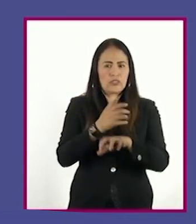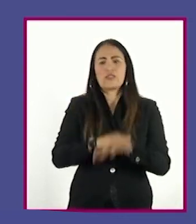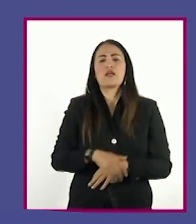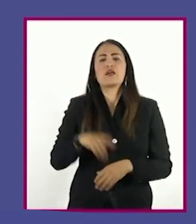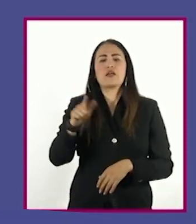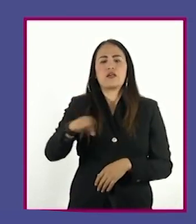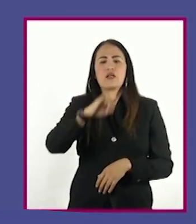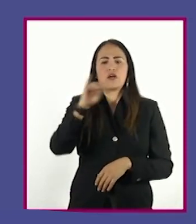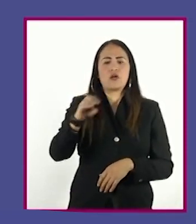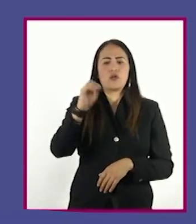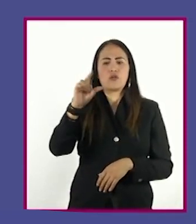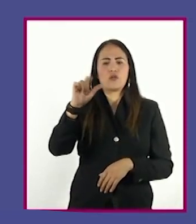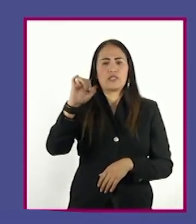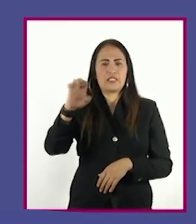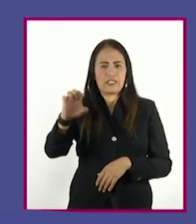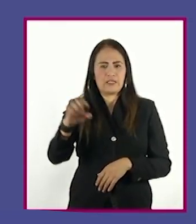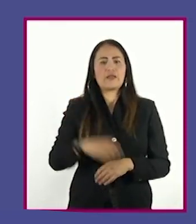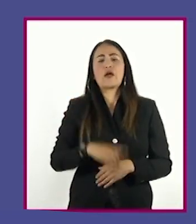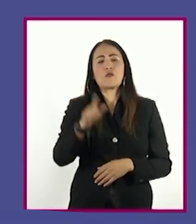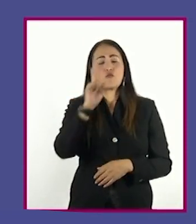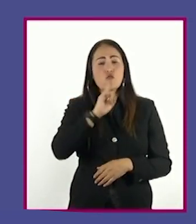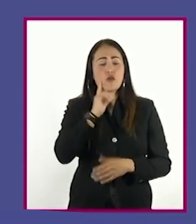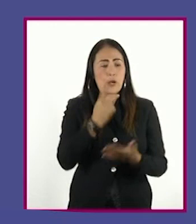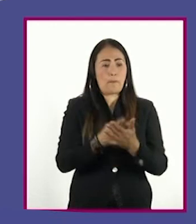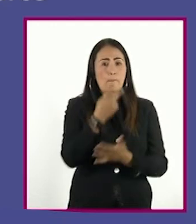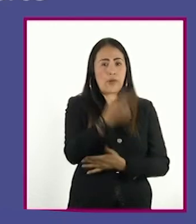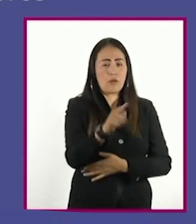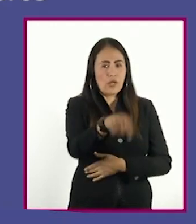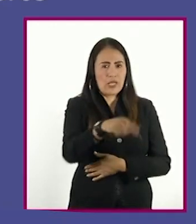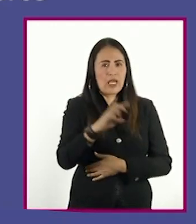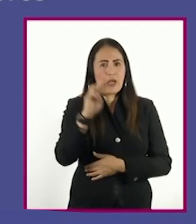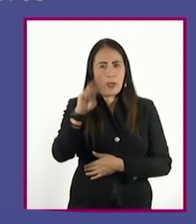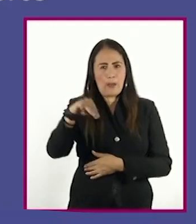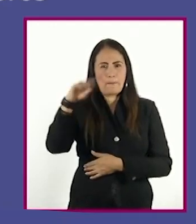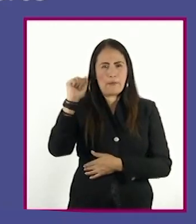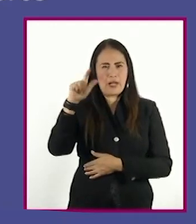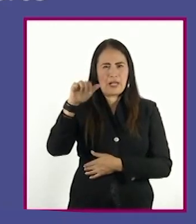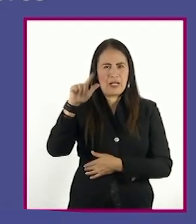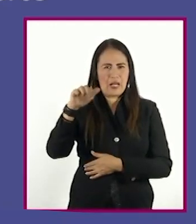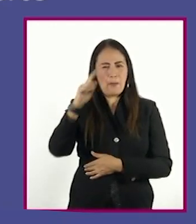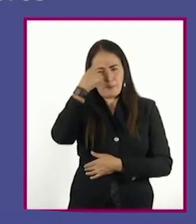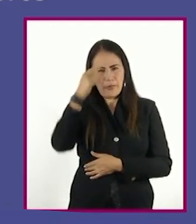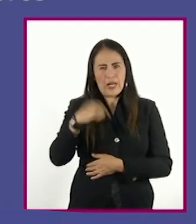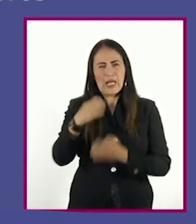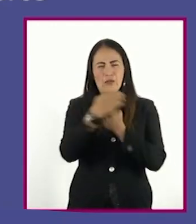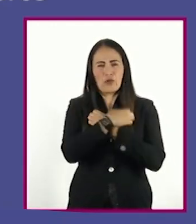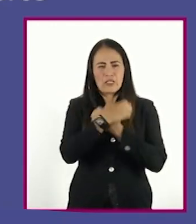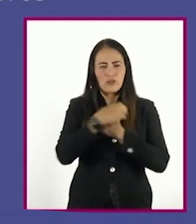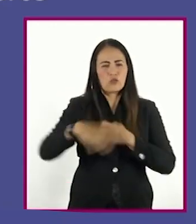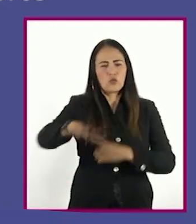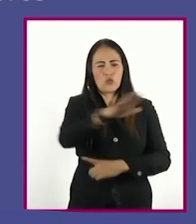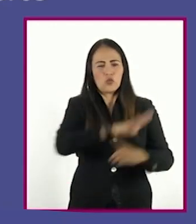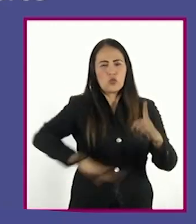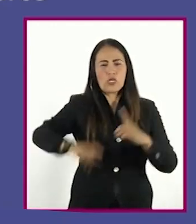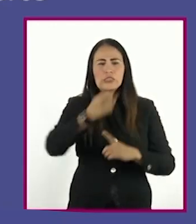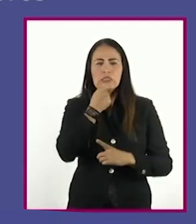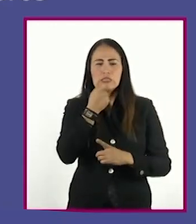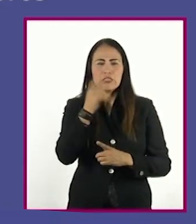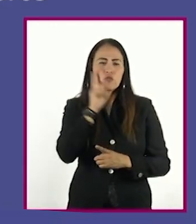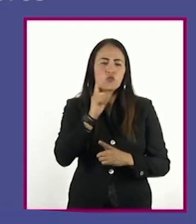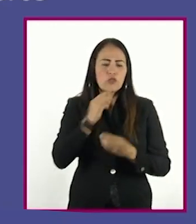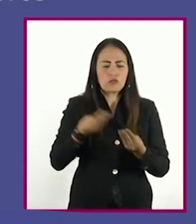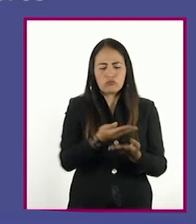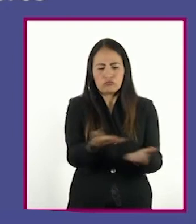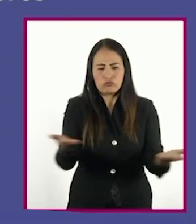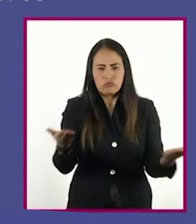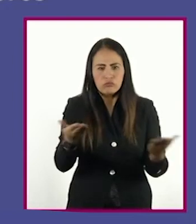propuso otorgar un premio Nobel a Malala por su determinación de generalizar la educación de las niñas, escribió en su blog.